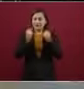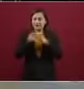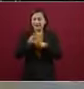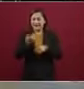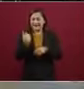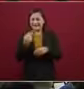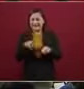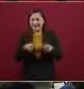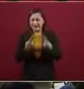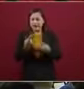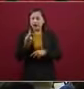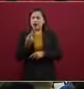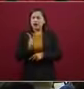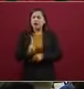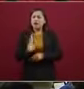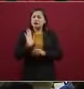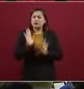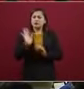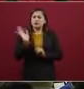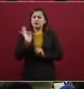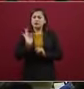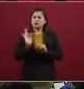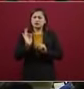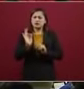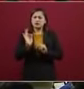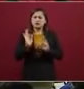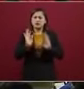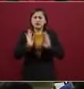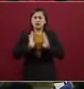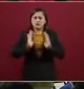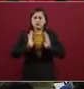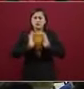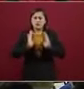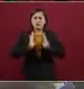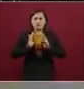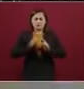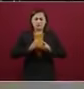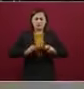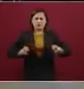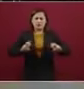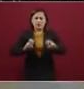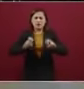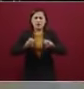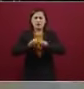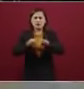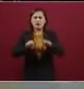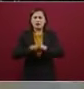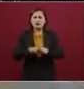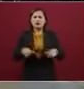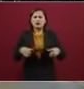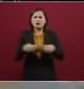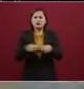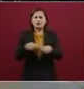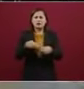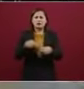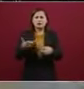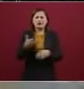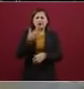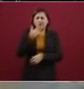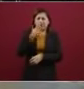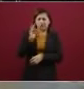tener a una corporación con esta capacidad haciendo tareas tan pequeñas?